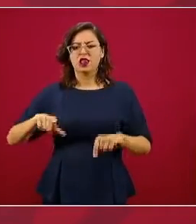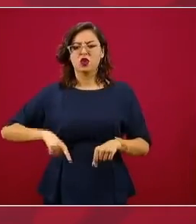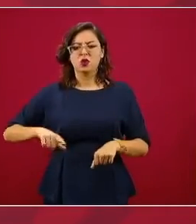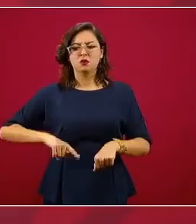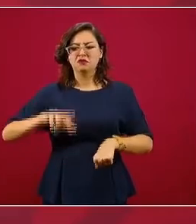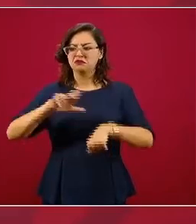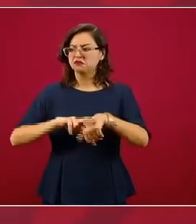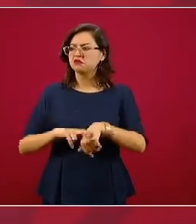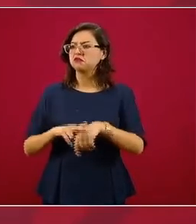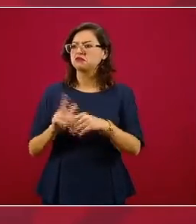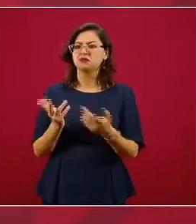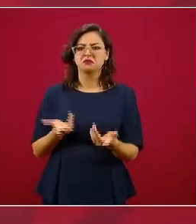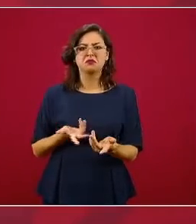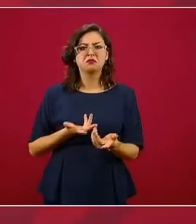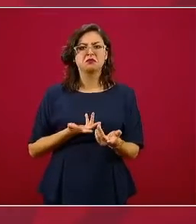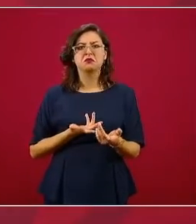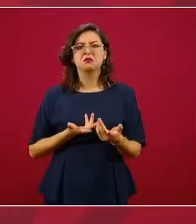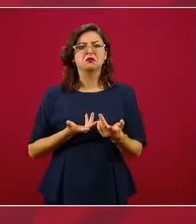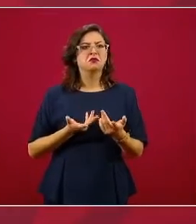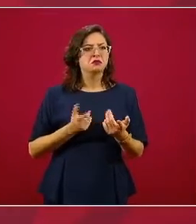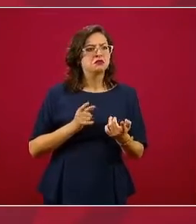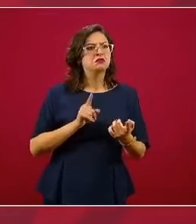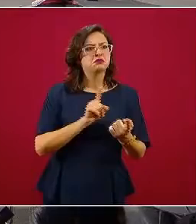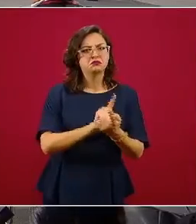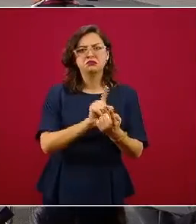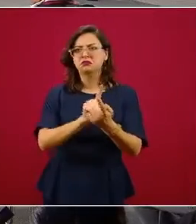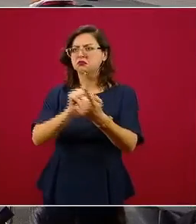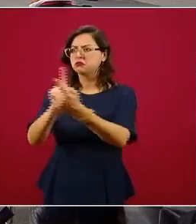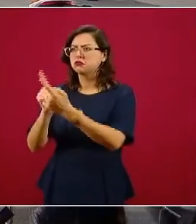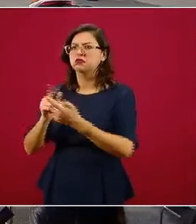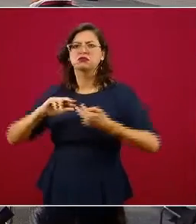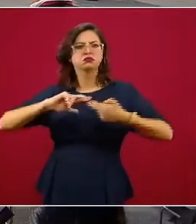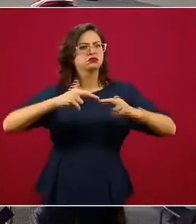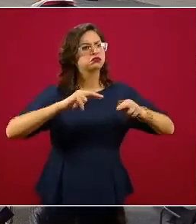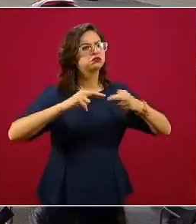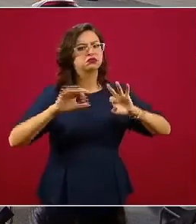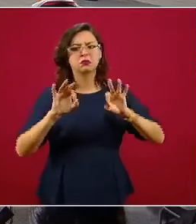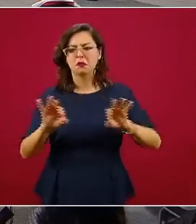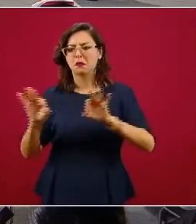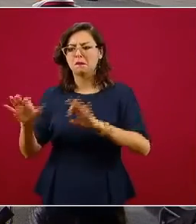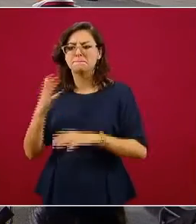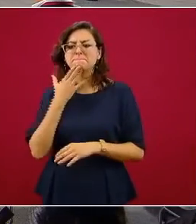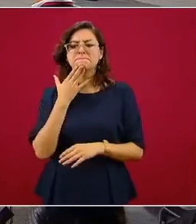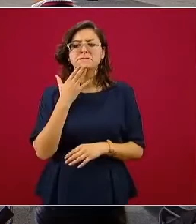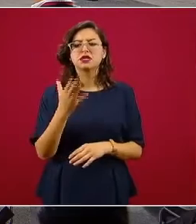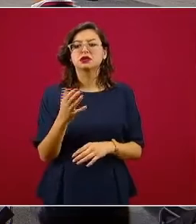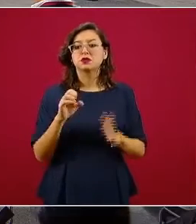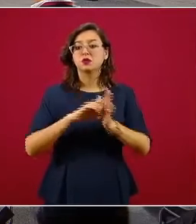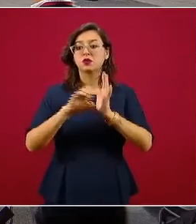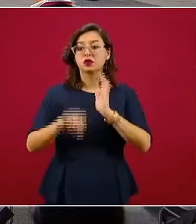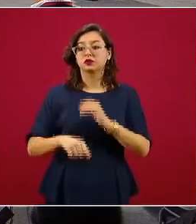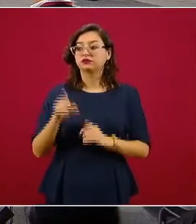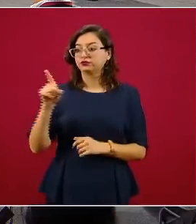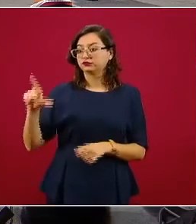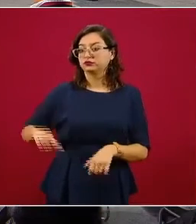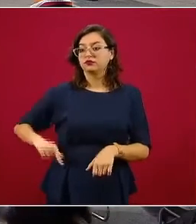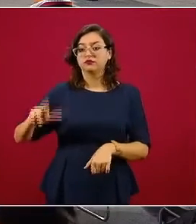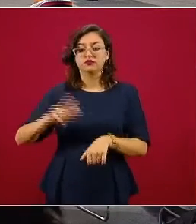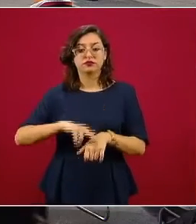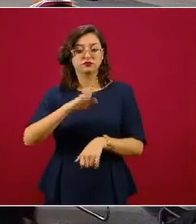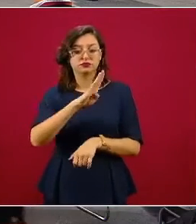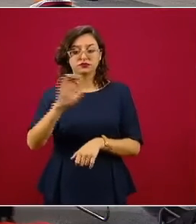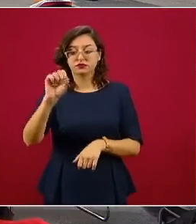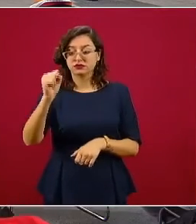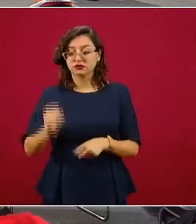Un gobernador ejemplar, además de lo que está haciendo el gobernador de Baja California Sur,